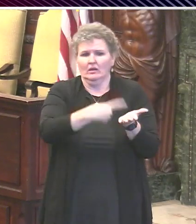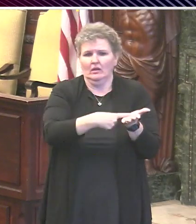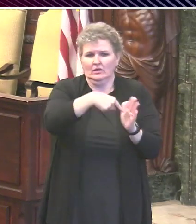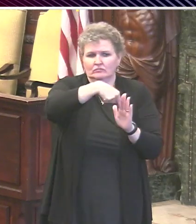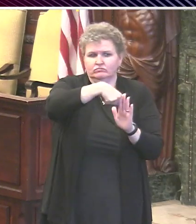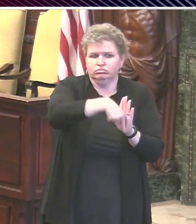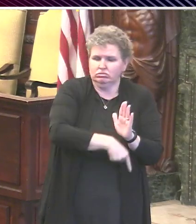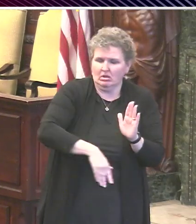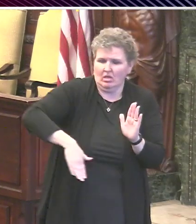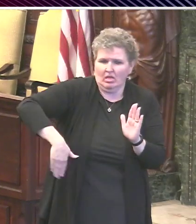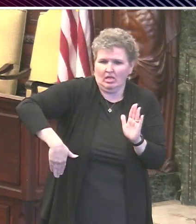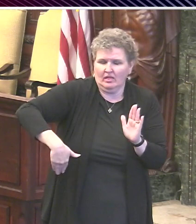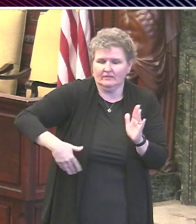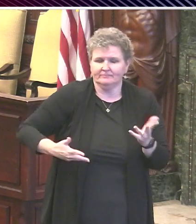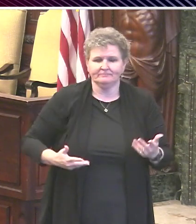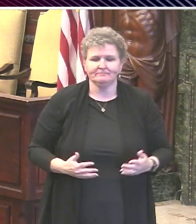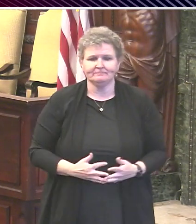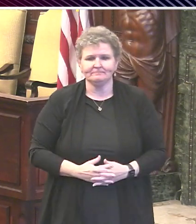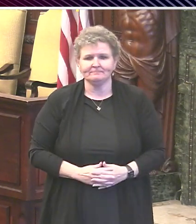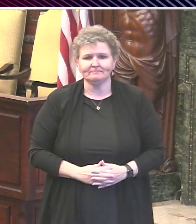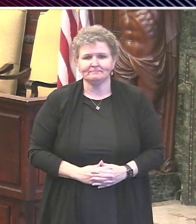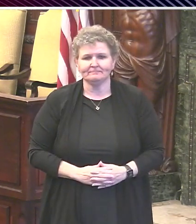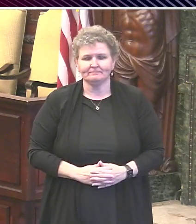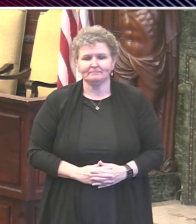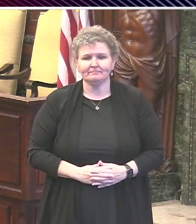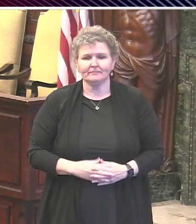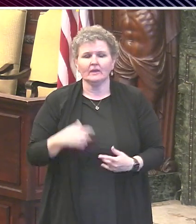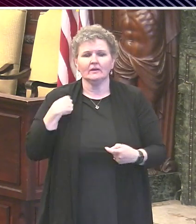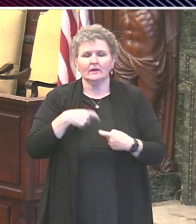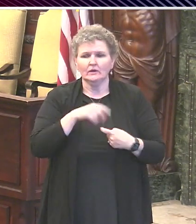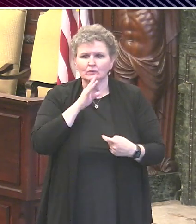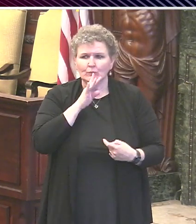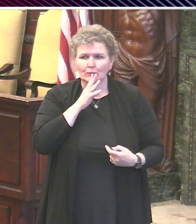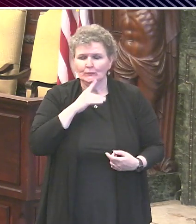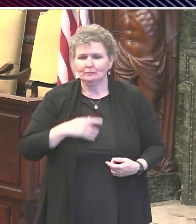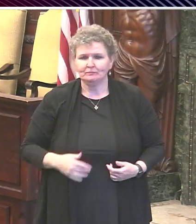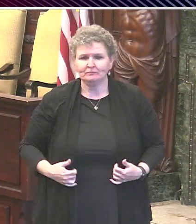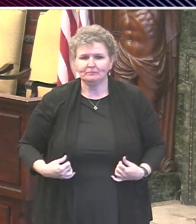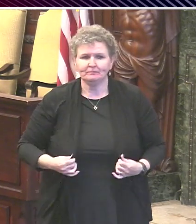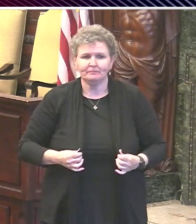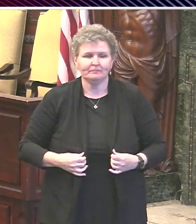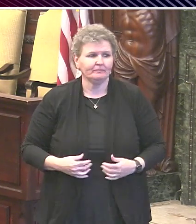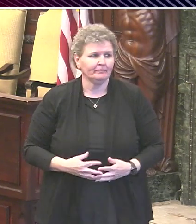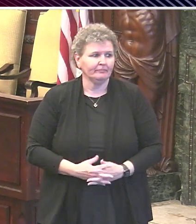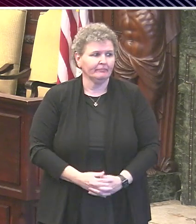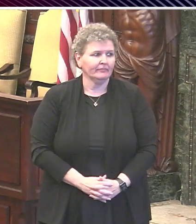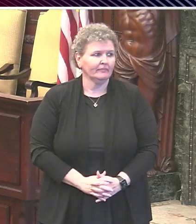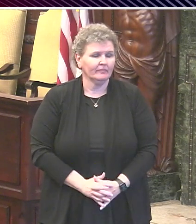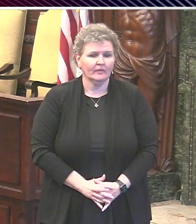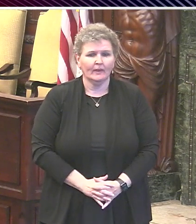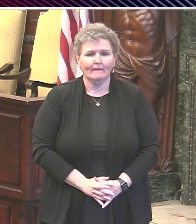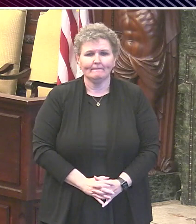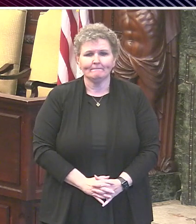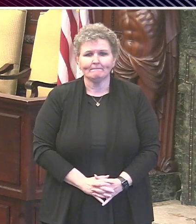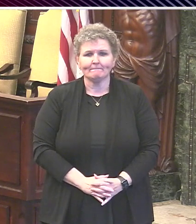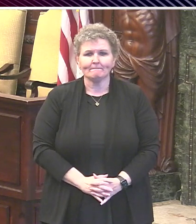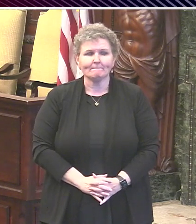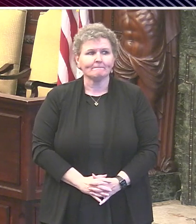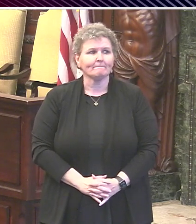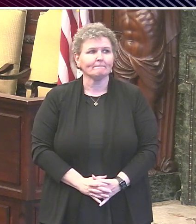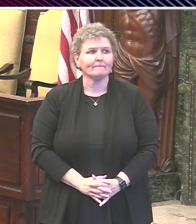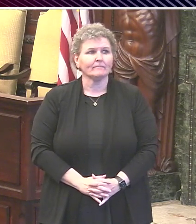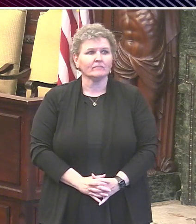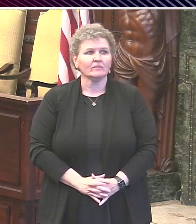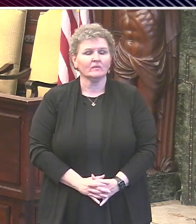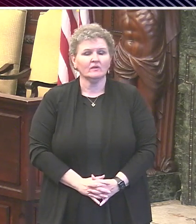ya, obviamente, es que hemos tenido éxito en el pasado al remover estos campamentos que se han dado, como ha sido en el área